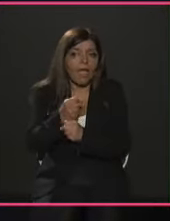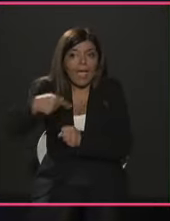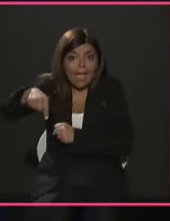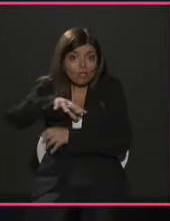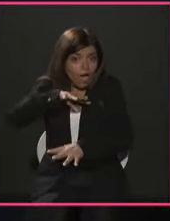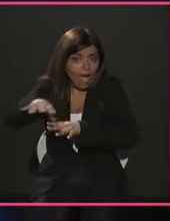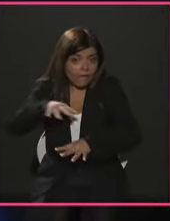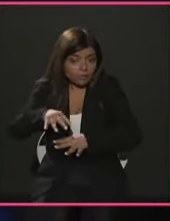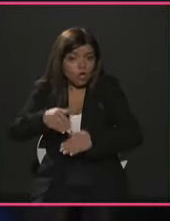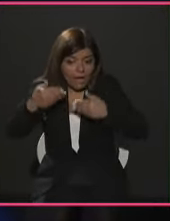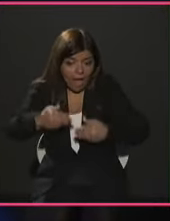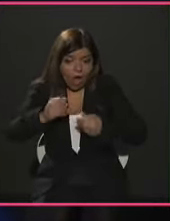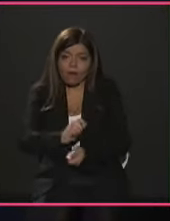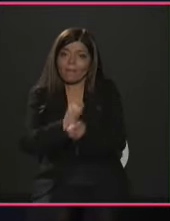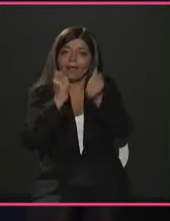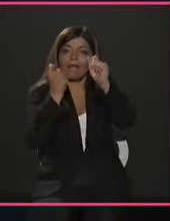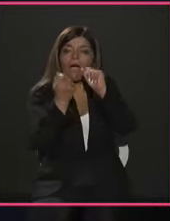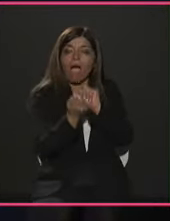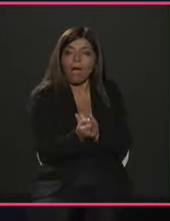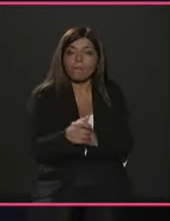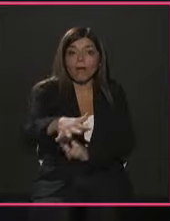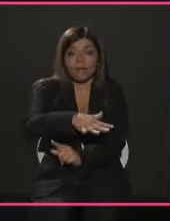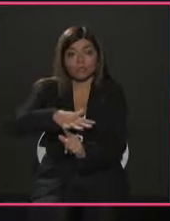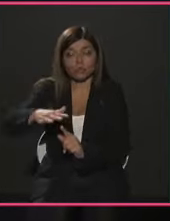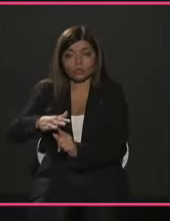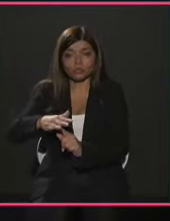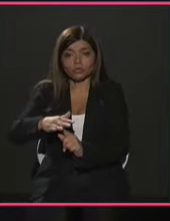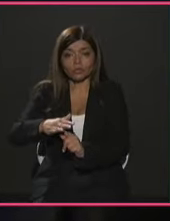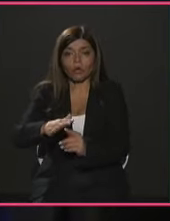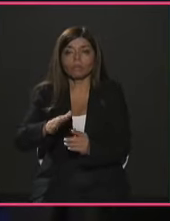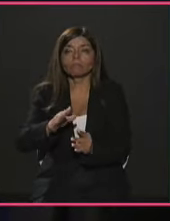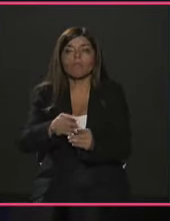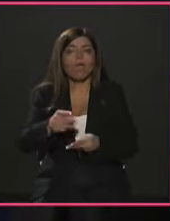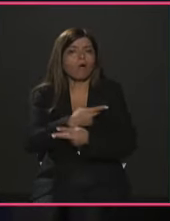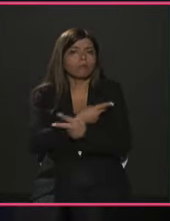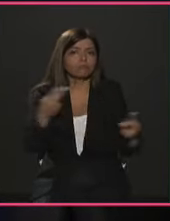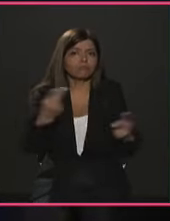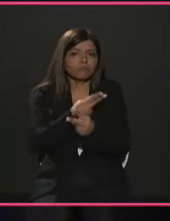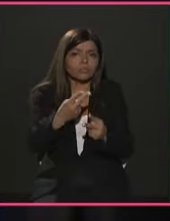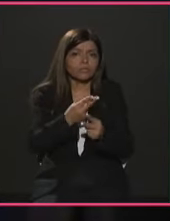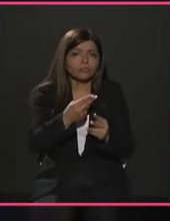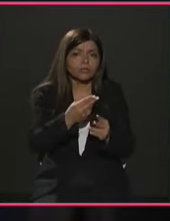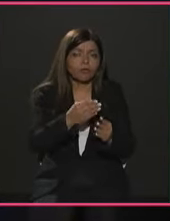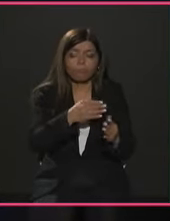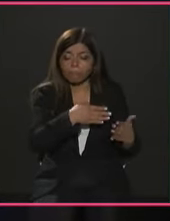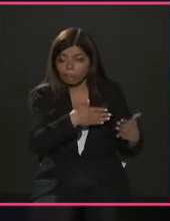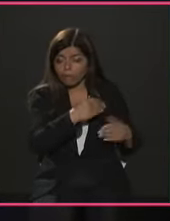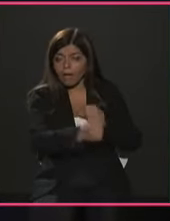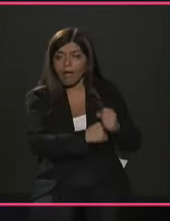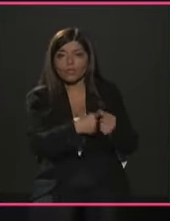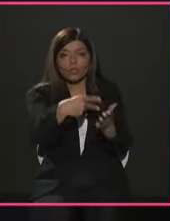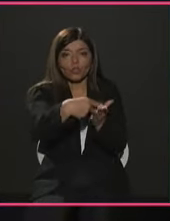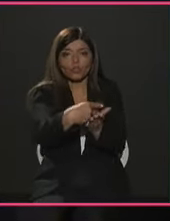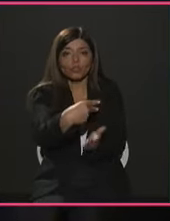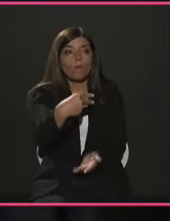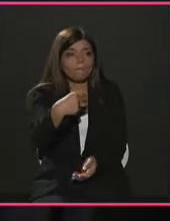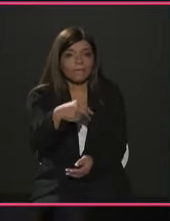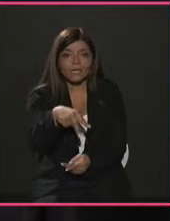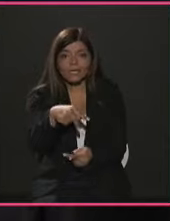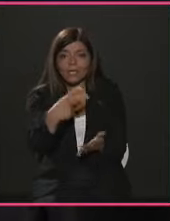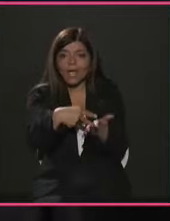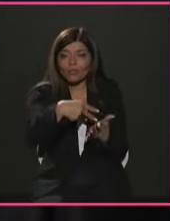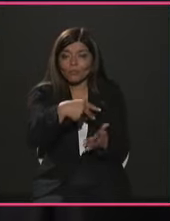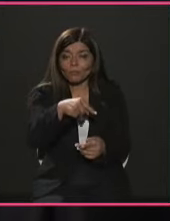acciones para cambiarlo en el 2000 se publicó eh un